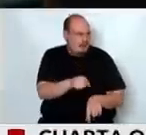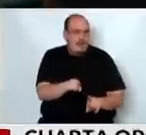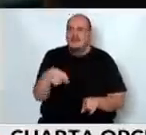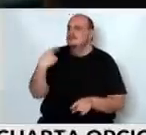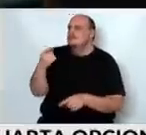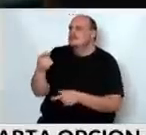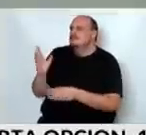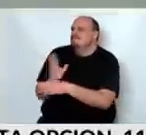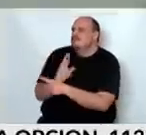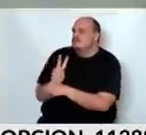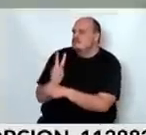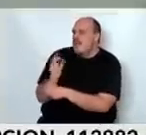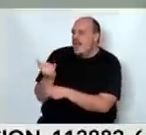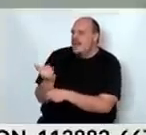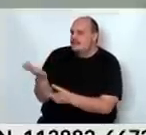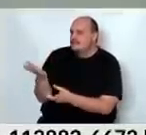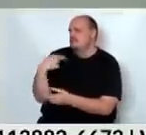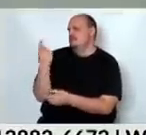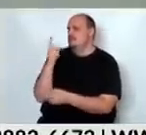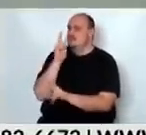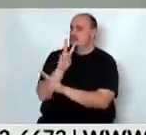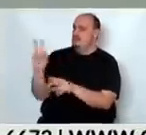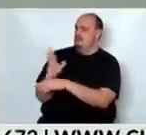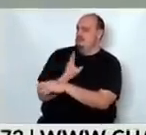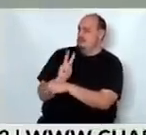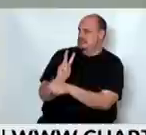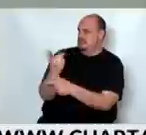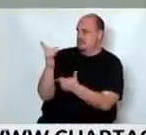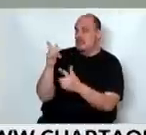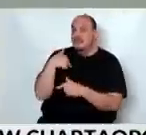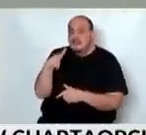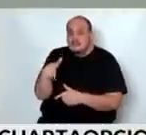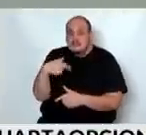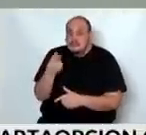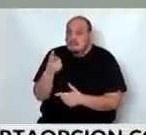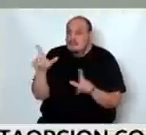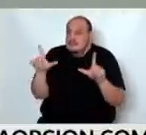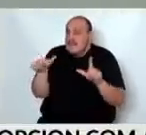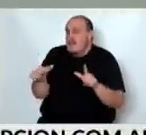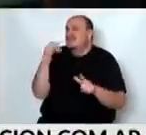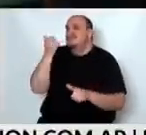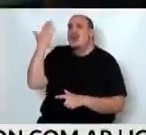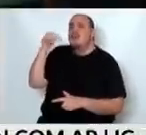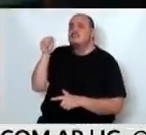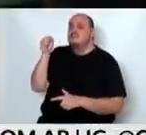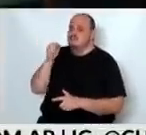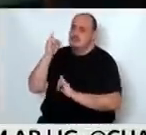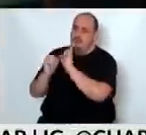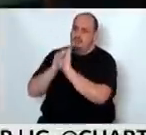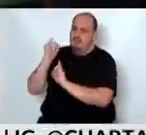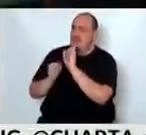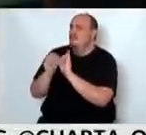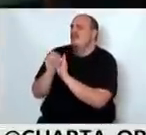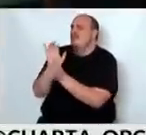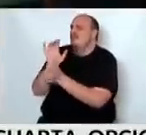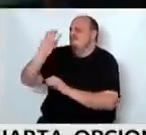no veo que haya una prevención fuerte. Esto que estamos haciendo es contar sobre lo hecho, sobre lo pasado, sí. Sobre un partido perdido, pero